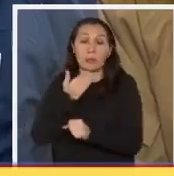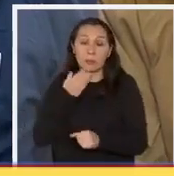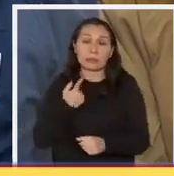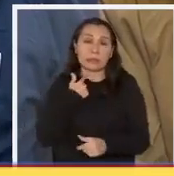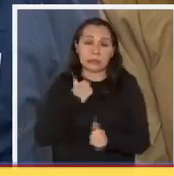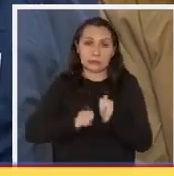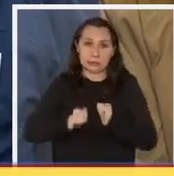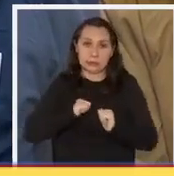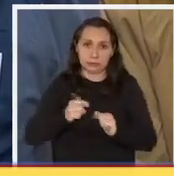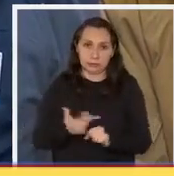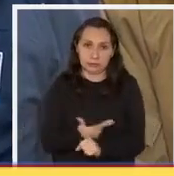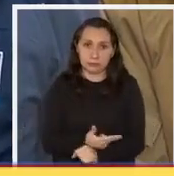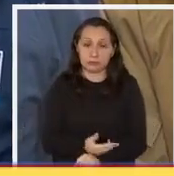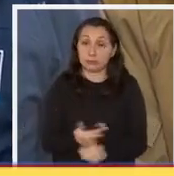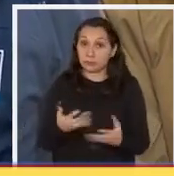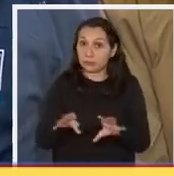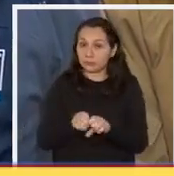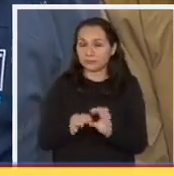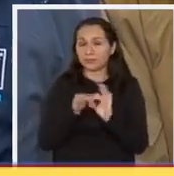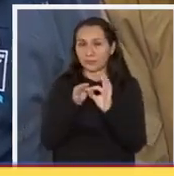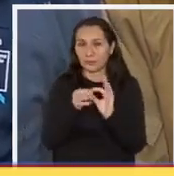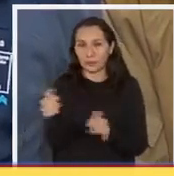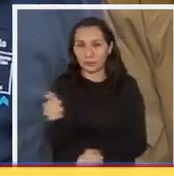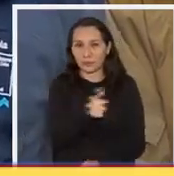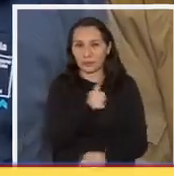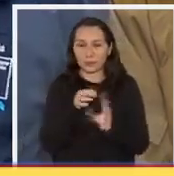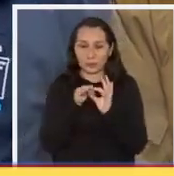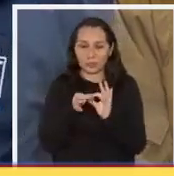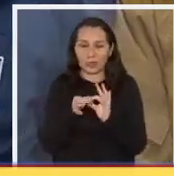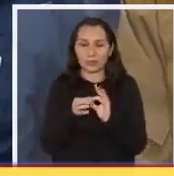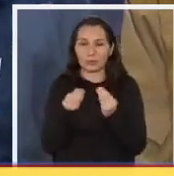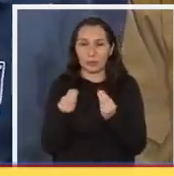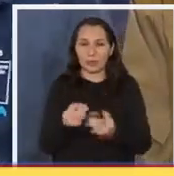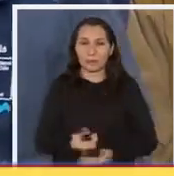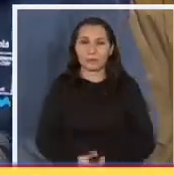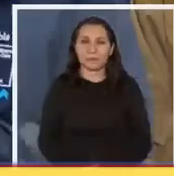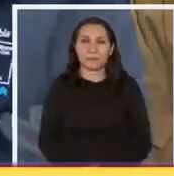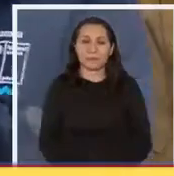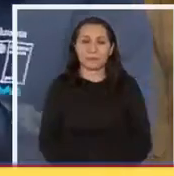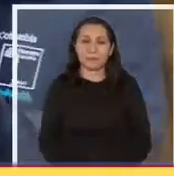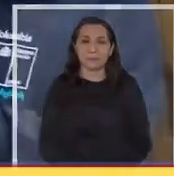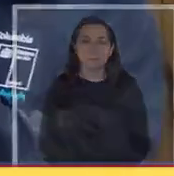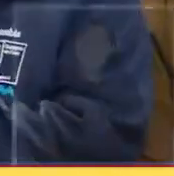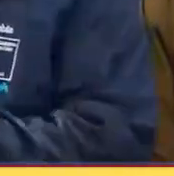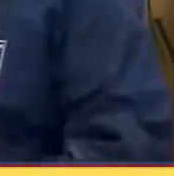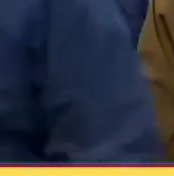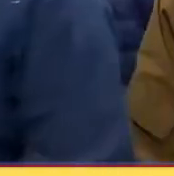pasando mal. Ahí estamos. Muchas gracias a todos. Gracias. Muchas gracias a todos. Que les vaya bien. Gracias.